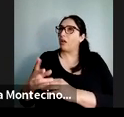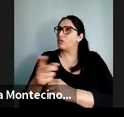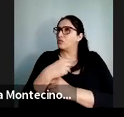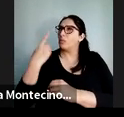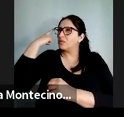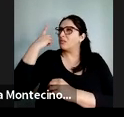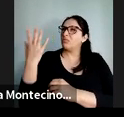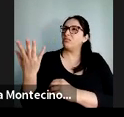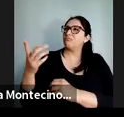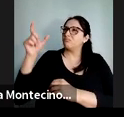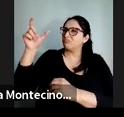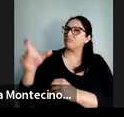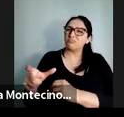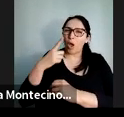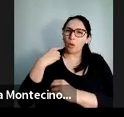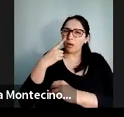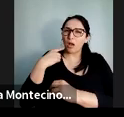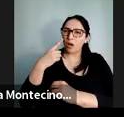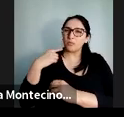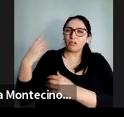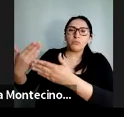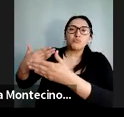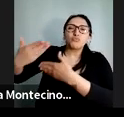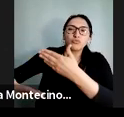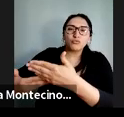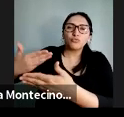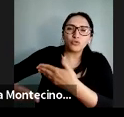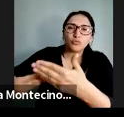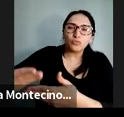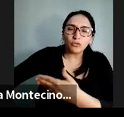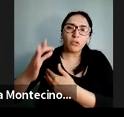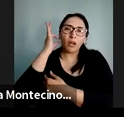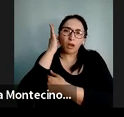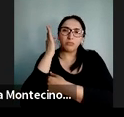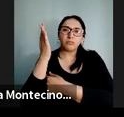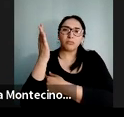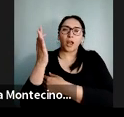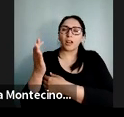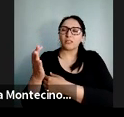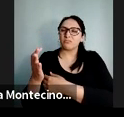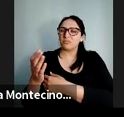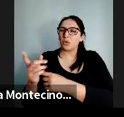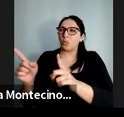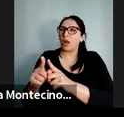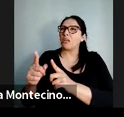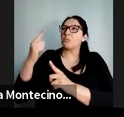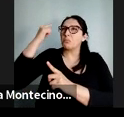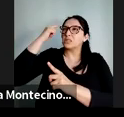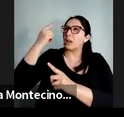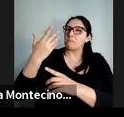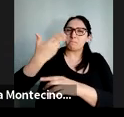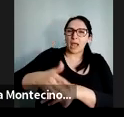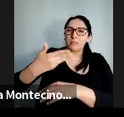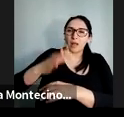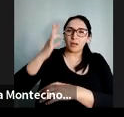patriarcales, muy condescendientes también, muchas veces muy adultocéntricos por otro lado, y